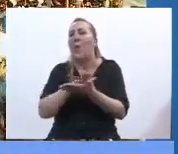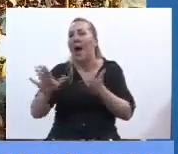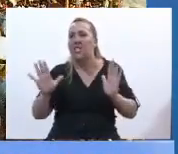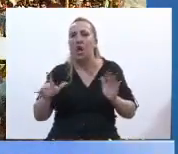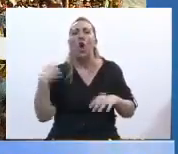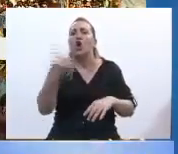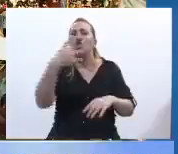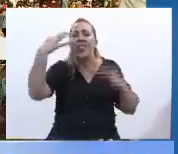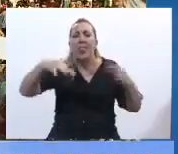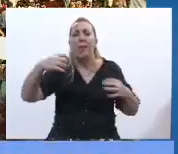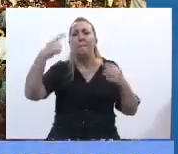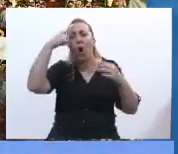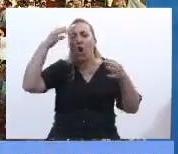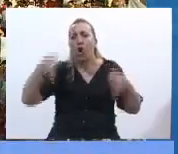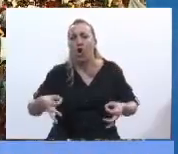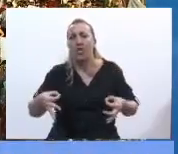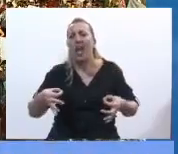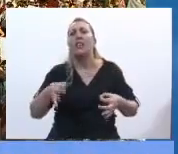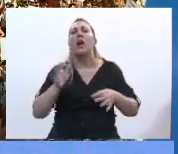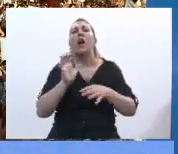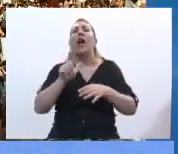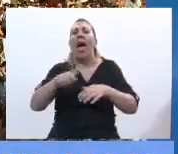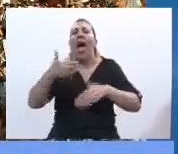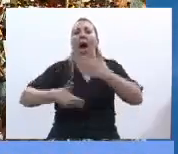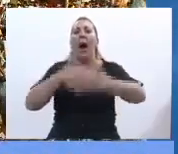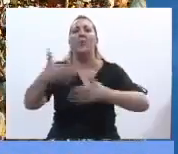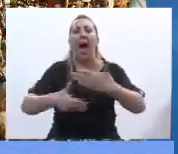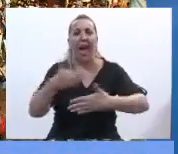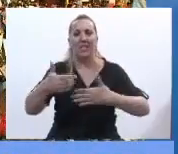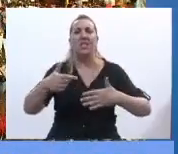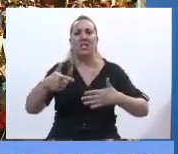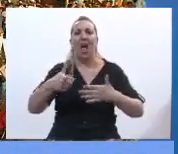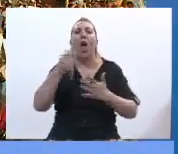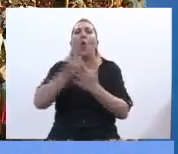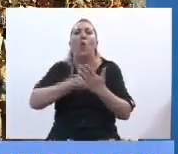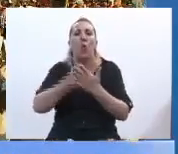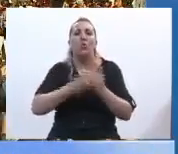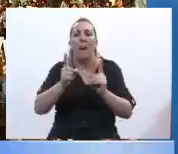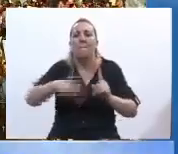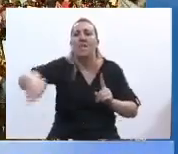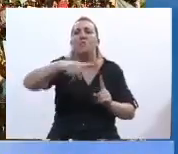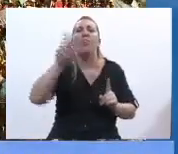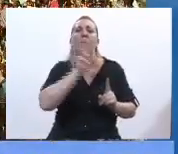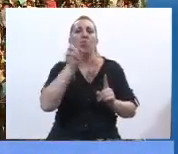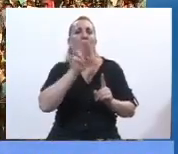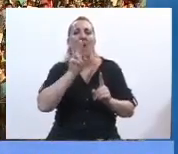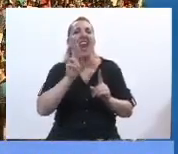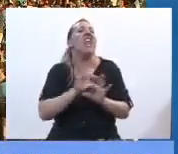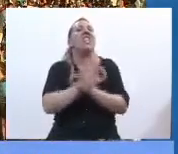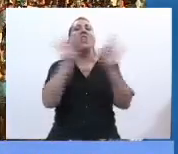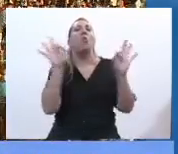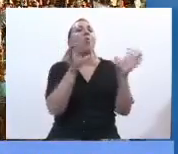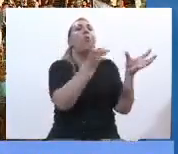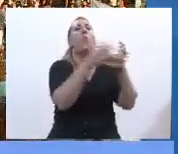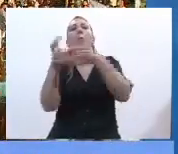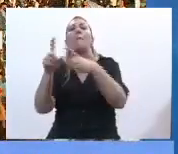absolutamente conscientes de que es un avance de la sociedad, de esta lucha de mujeres, y no pertenece a ningún sector